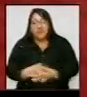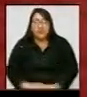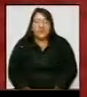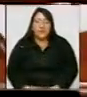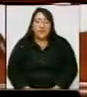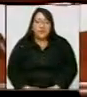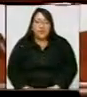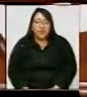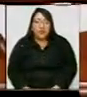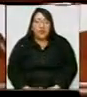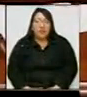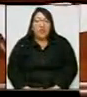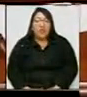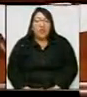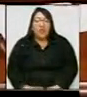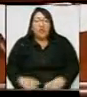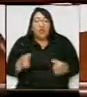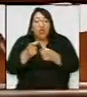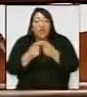Tiene la palabra el congresista Quintanilla.